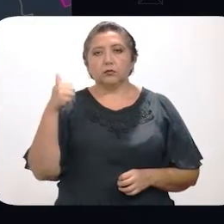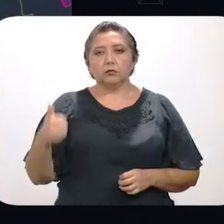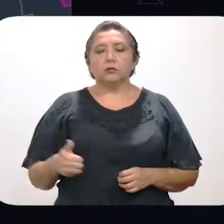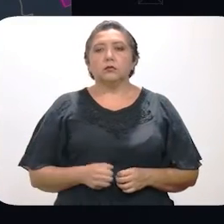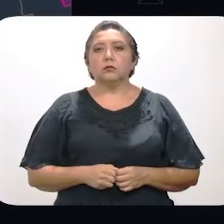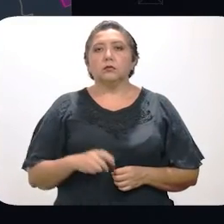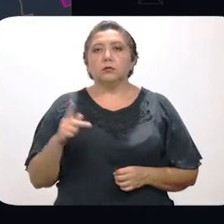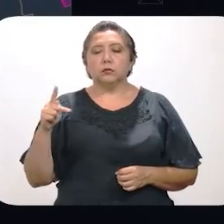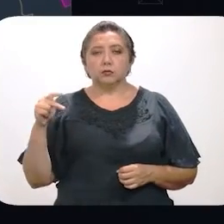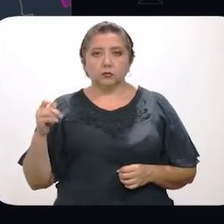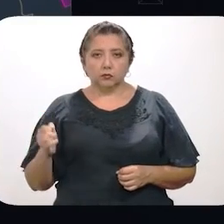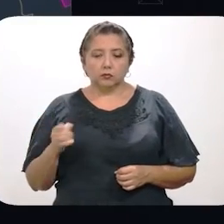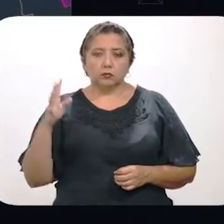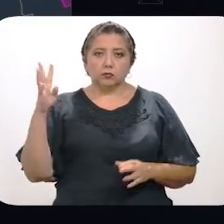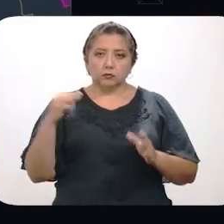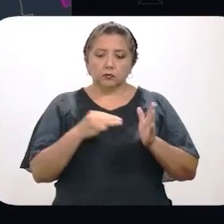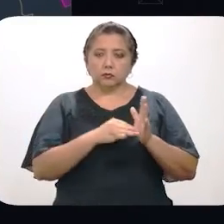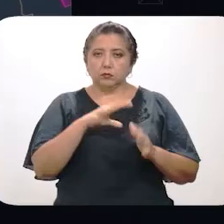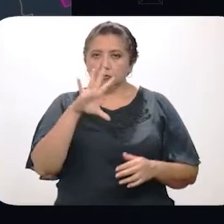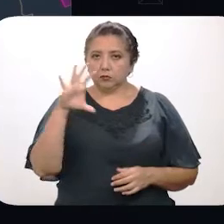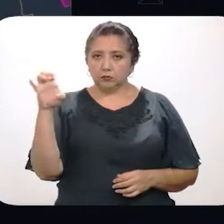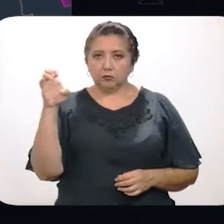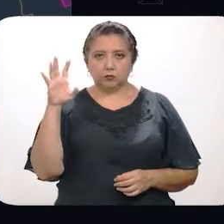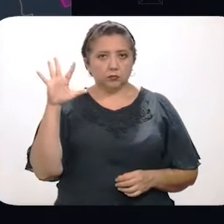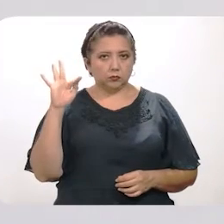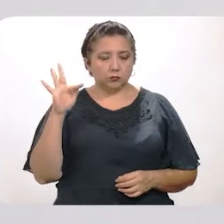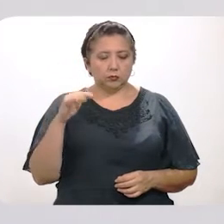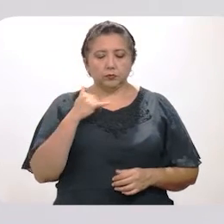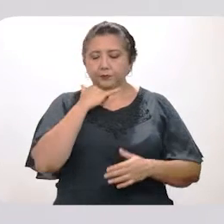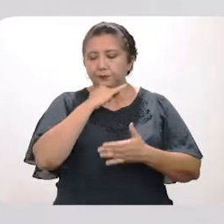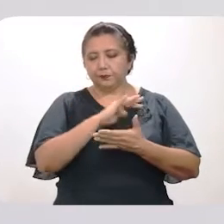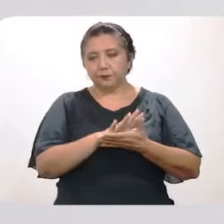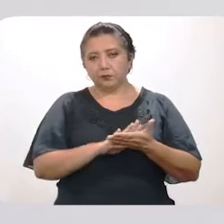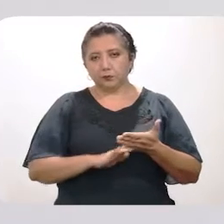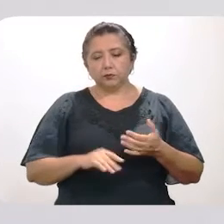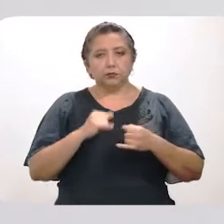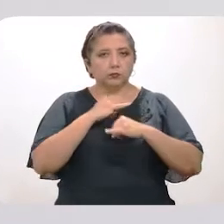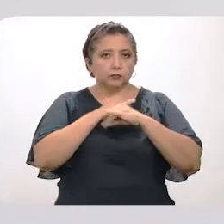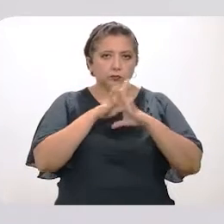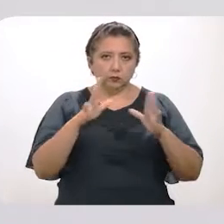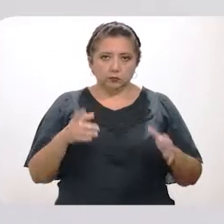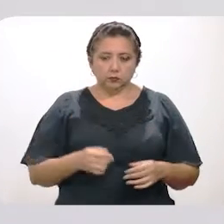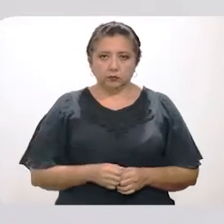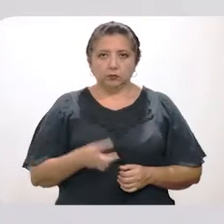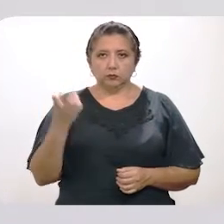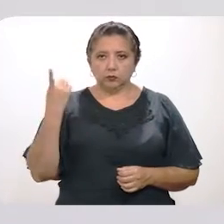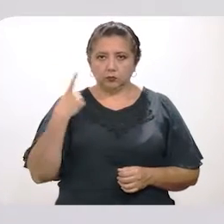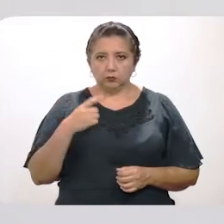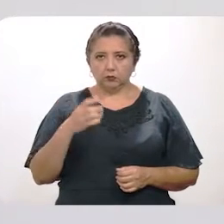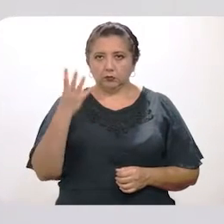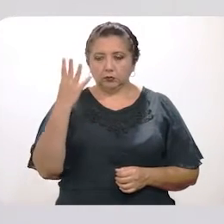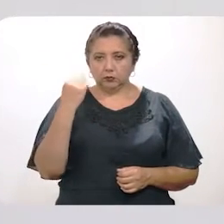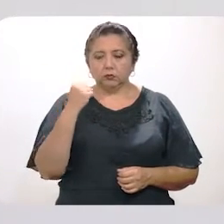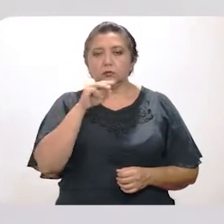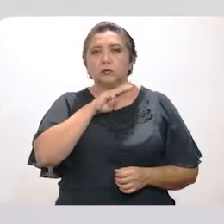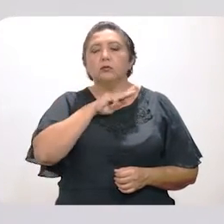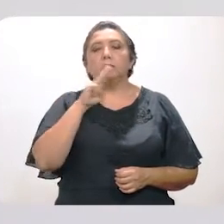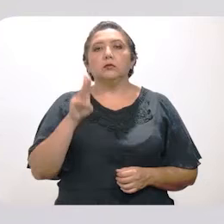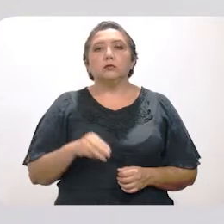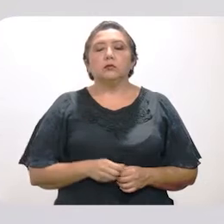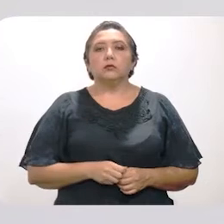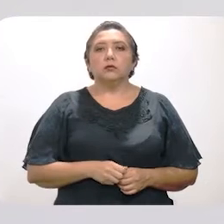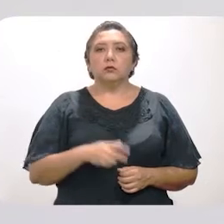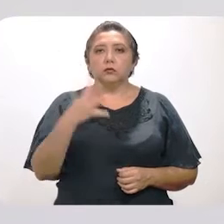2.866, en la zona poniente 4.540. Lamentablemente, en este parte médico informamos de 9